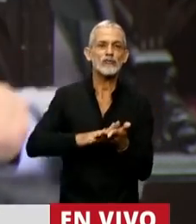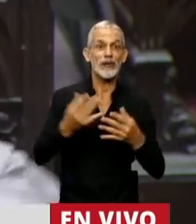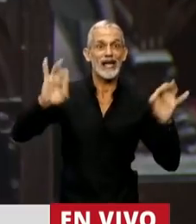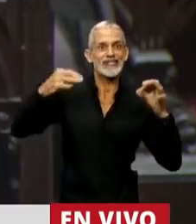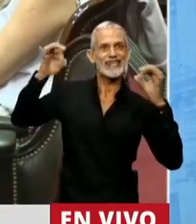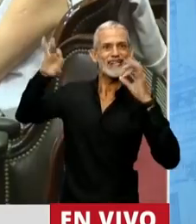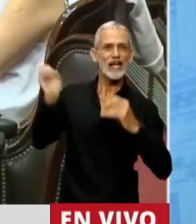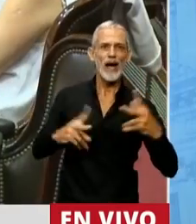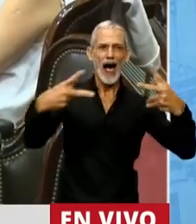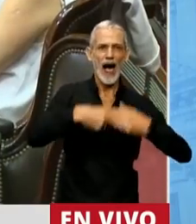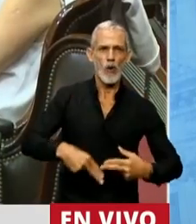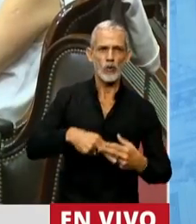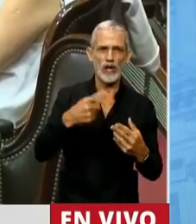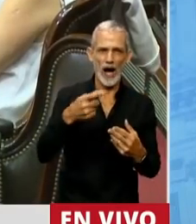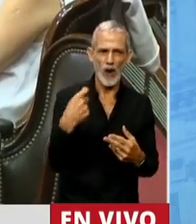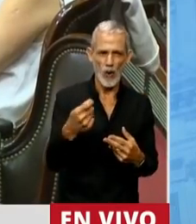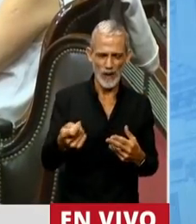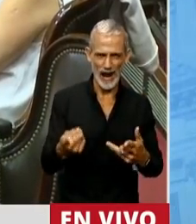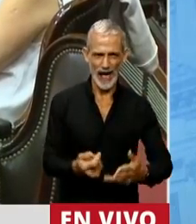y el ajuste a los jubilados.